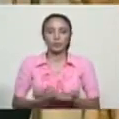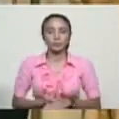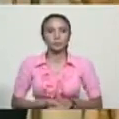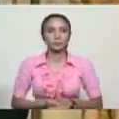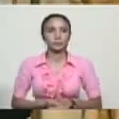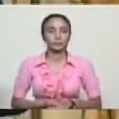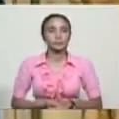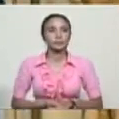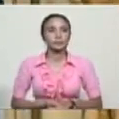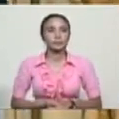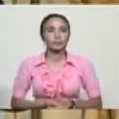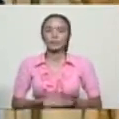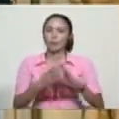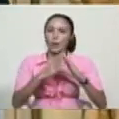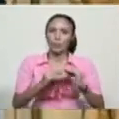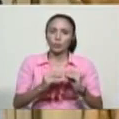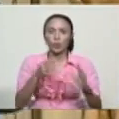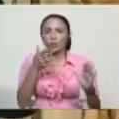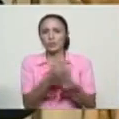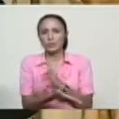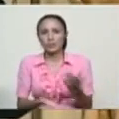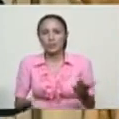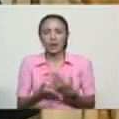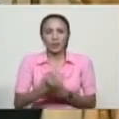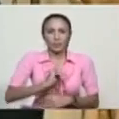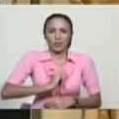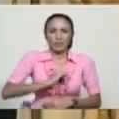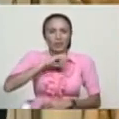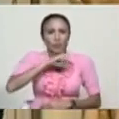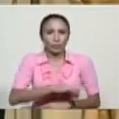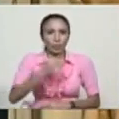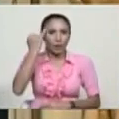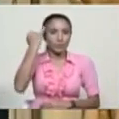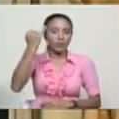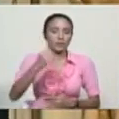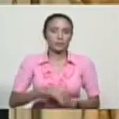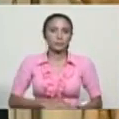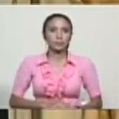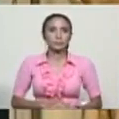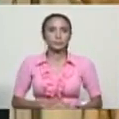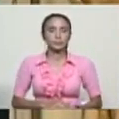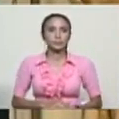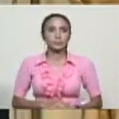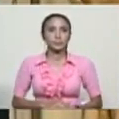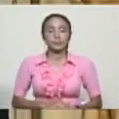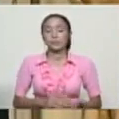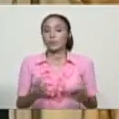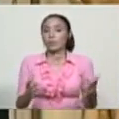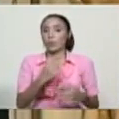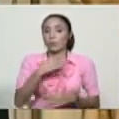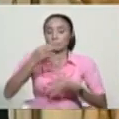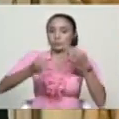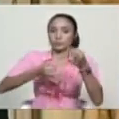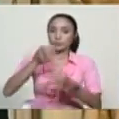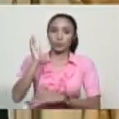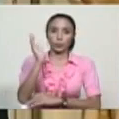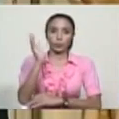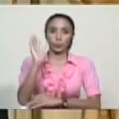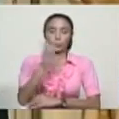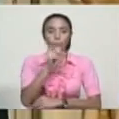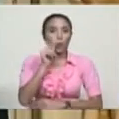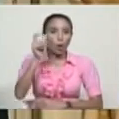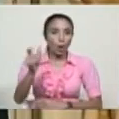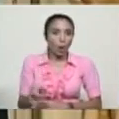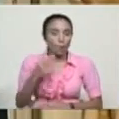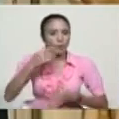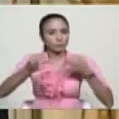desarrollo, a nuestro concepto, a nuestra doctrina, a nuestra ideología. Así que cuando el profesor Dussel habla, nosotros